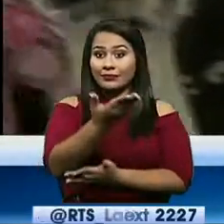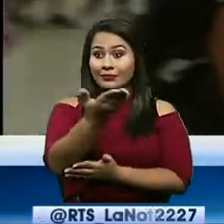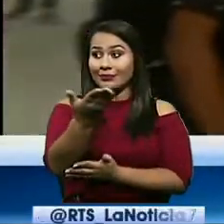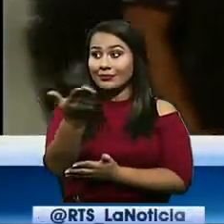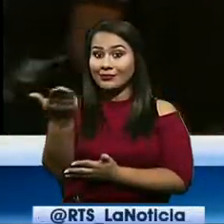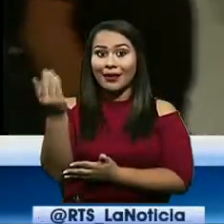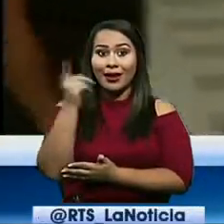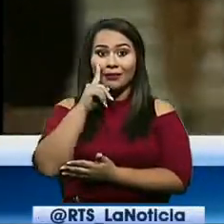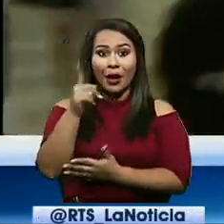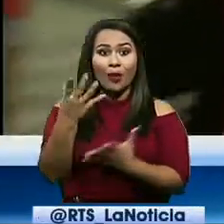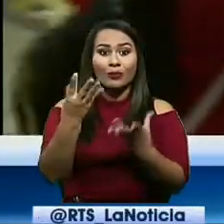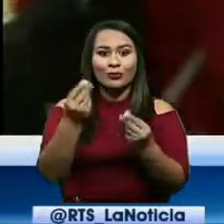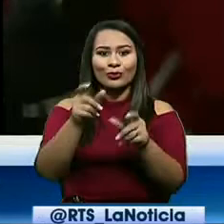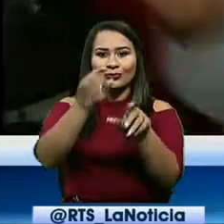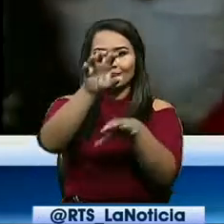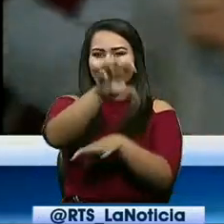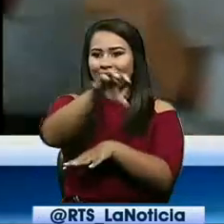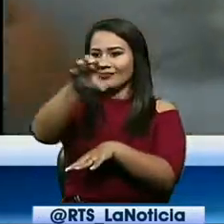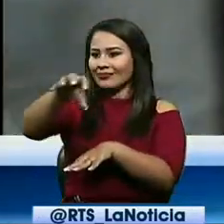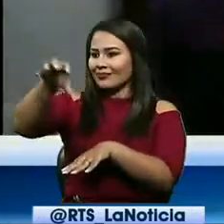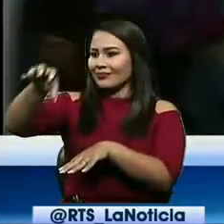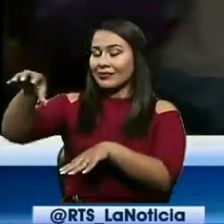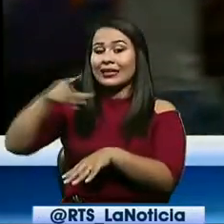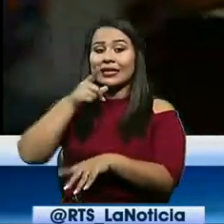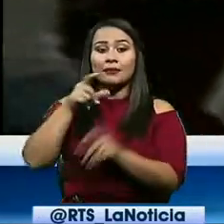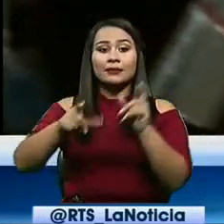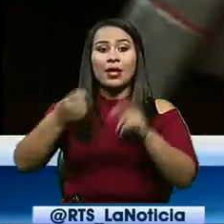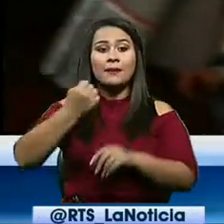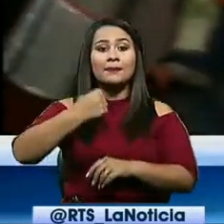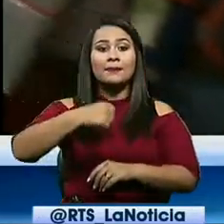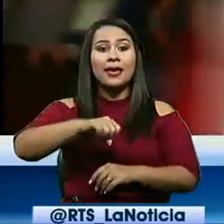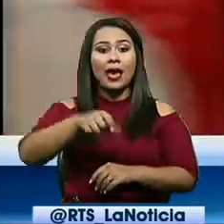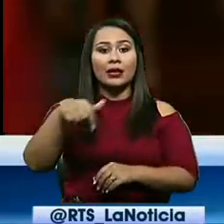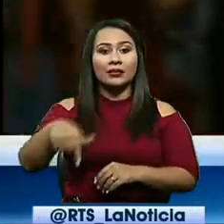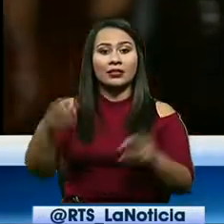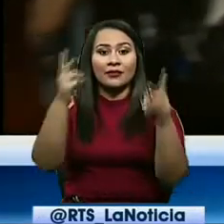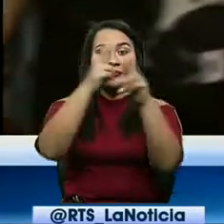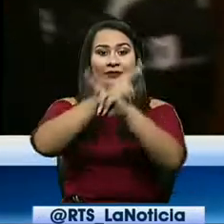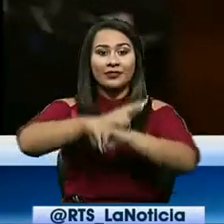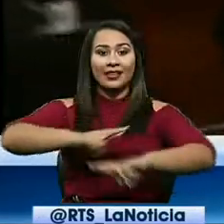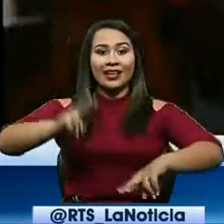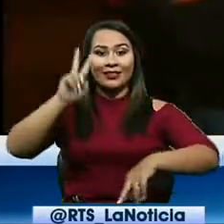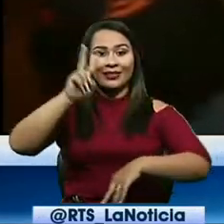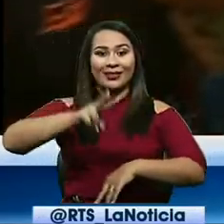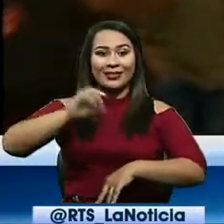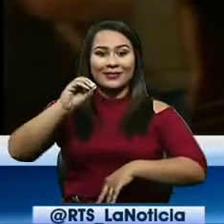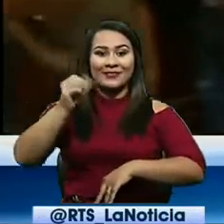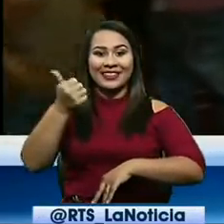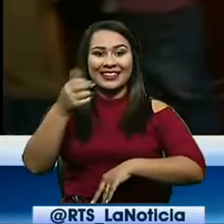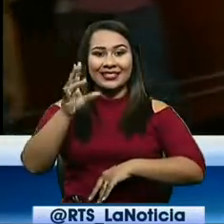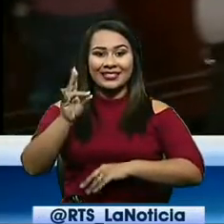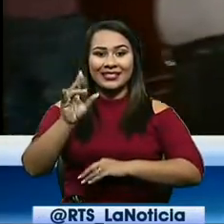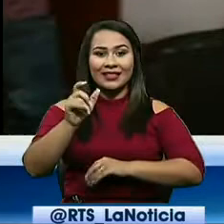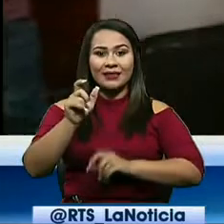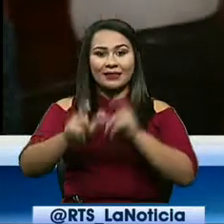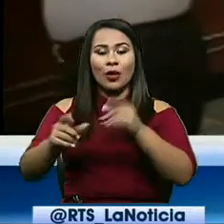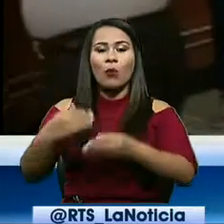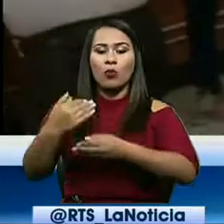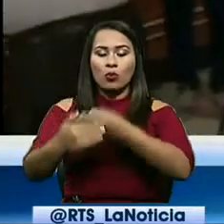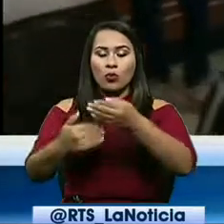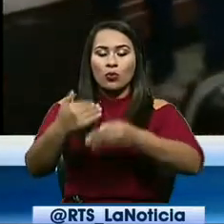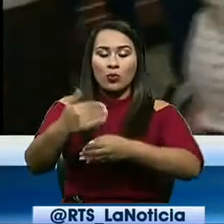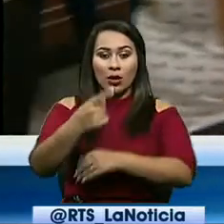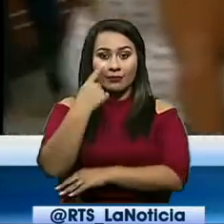pues son varios los puntos que han elegido para este fin de año. Podemos ver cómo poco a poco a esta hora de la noche.